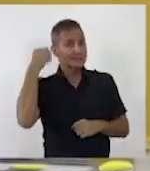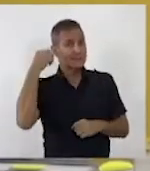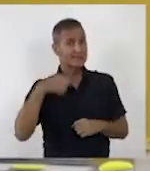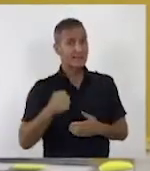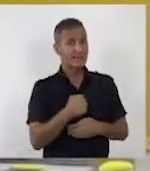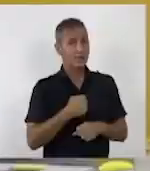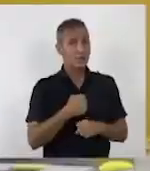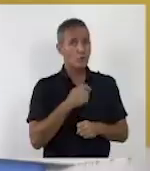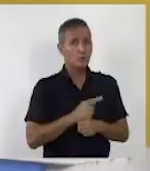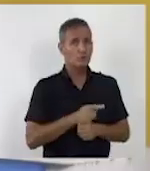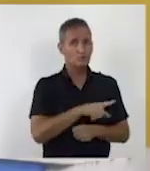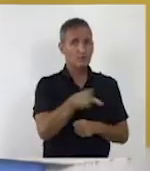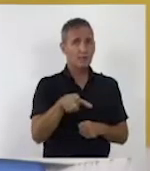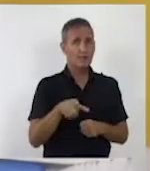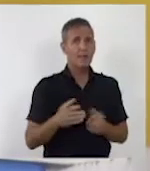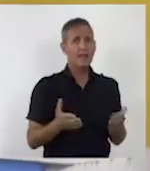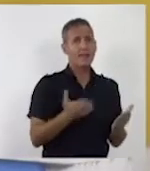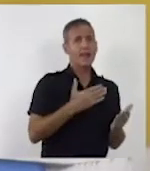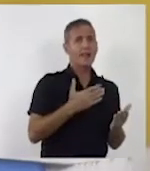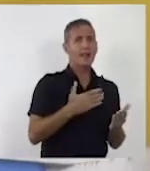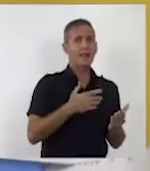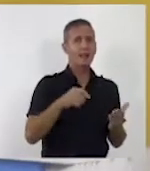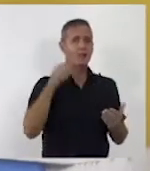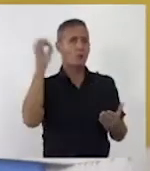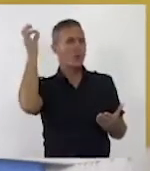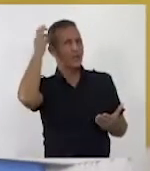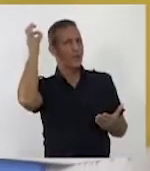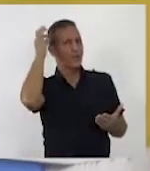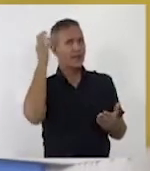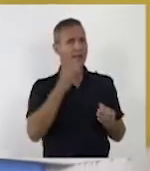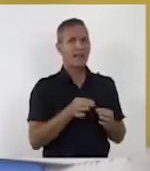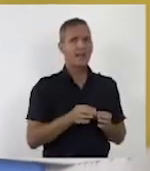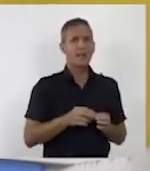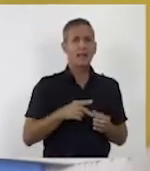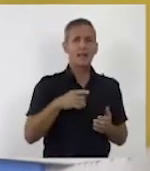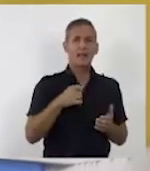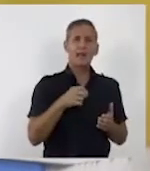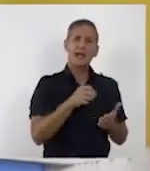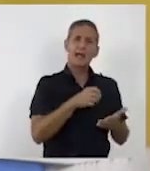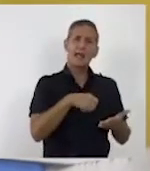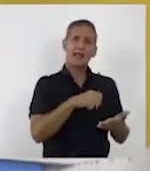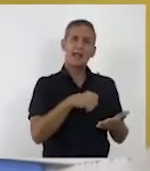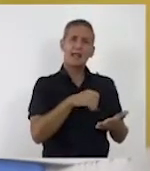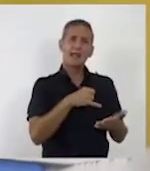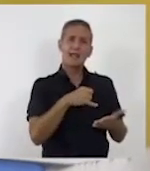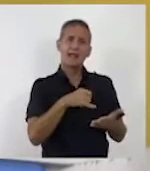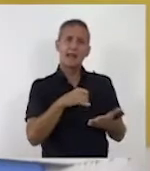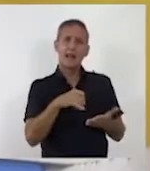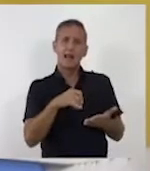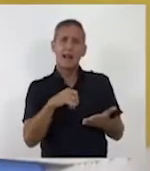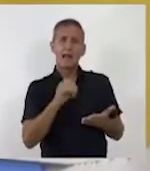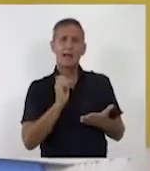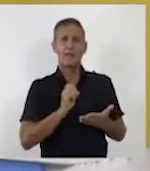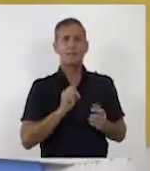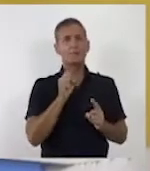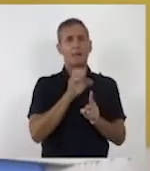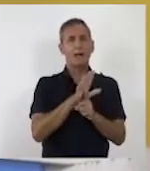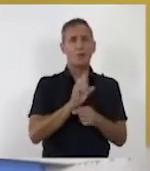su libreta de lengua española y el lápiz con muy buena punta para empezar a escribir